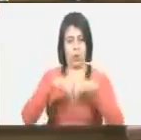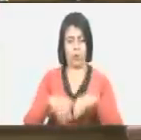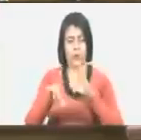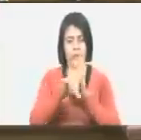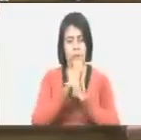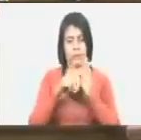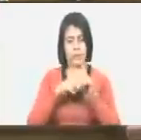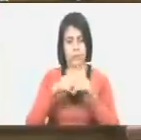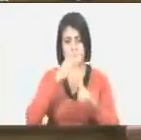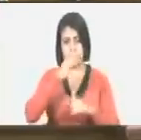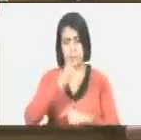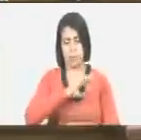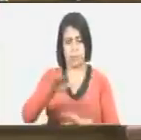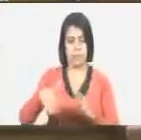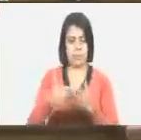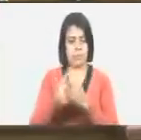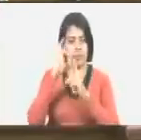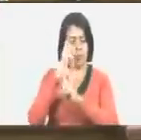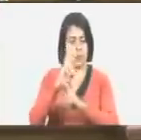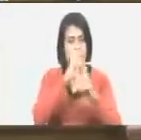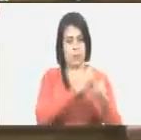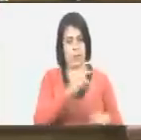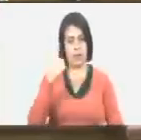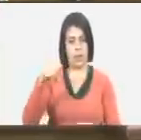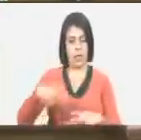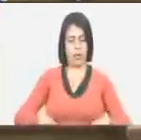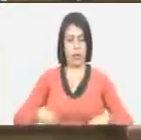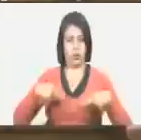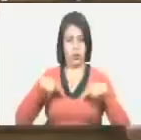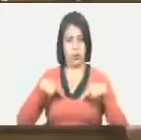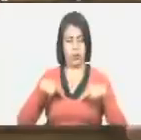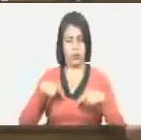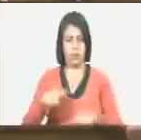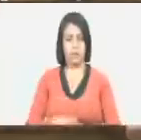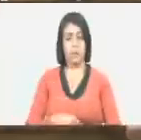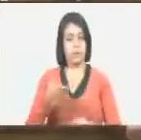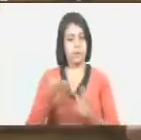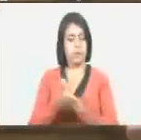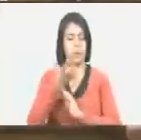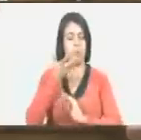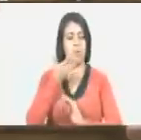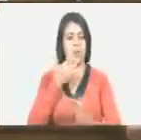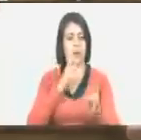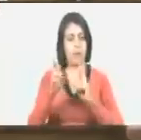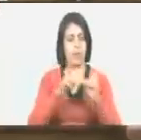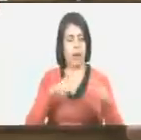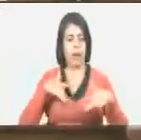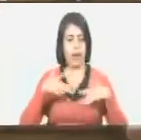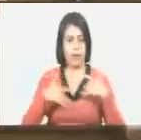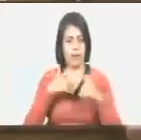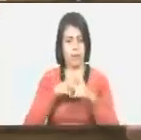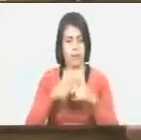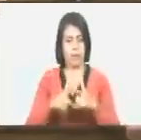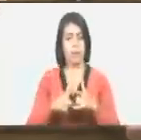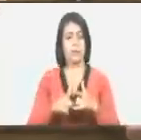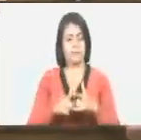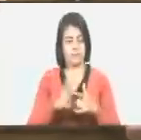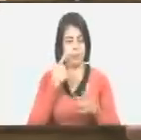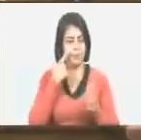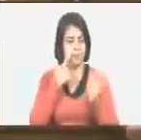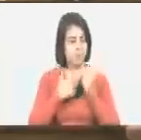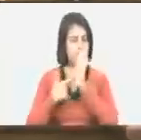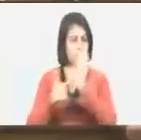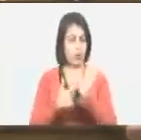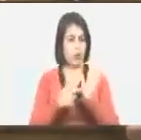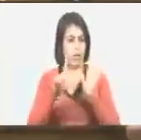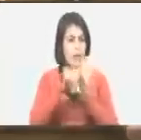la ley y garantizando el respeto a los derechos humanos. En los casos relacionados con actividades tipificadas